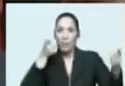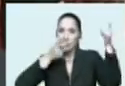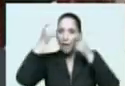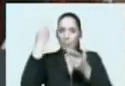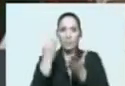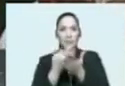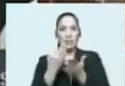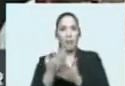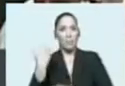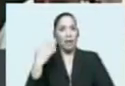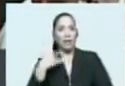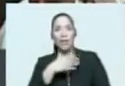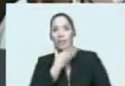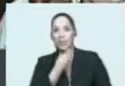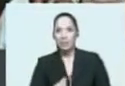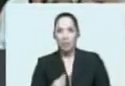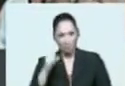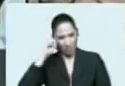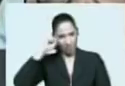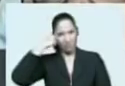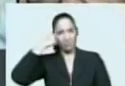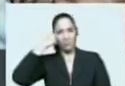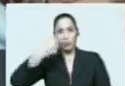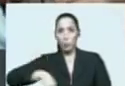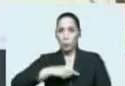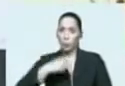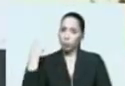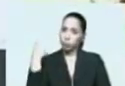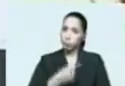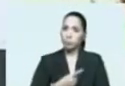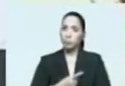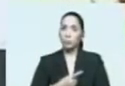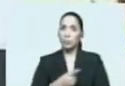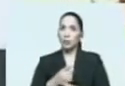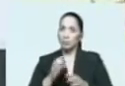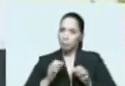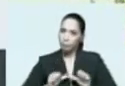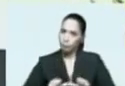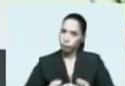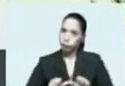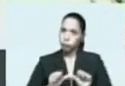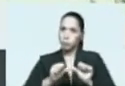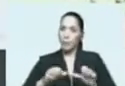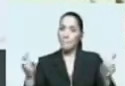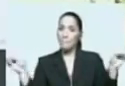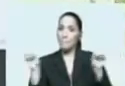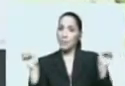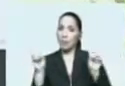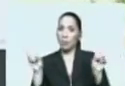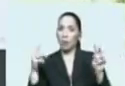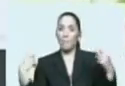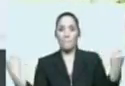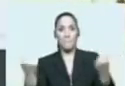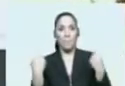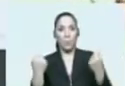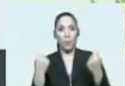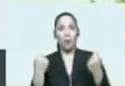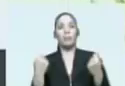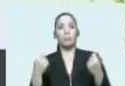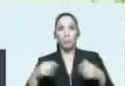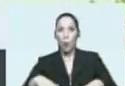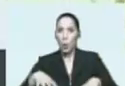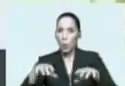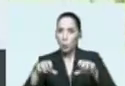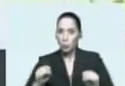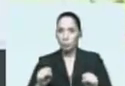y que hoy estamos obligados a consolidar para las victorias populares por conquistar en el futuro cercano y en el